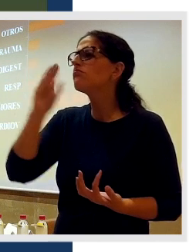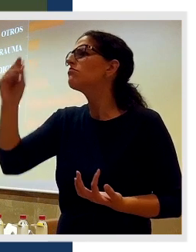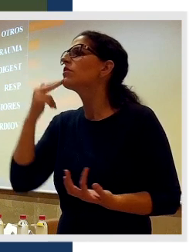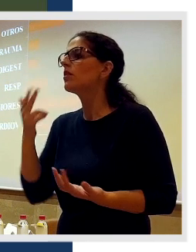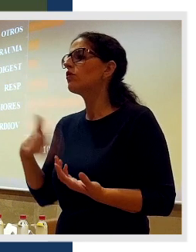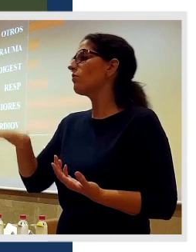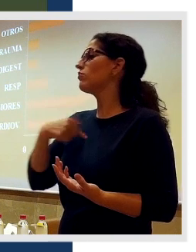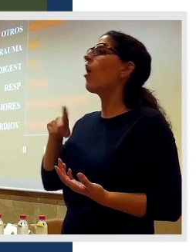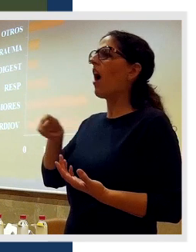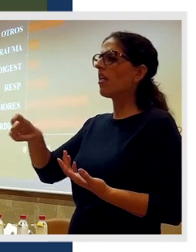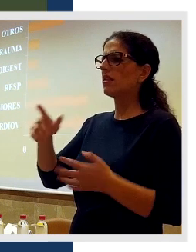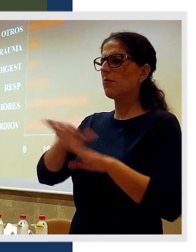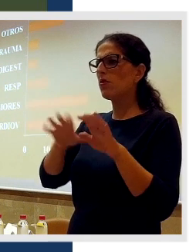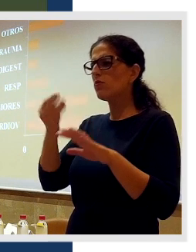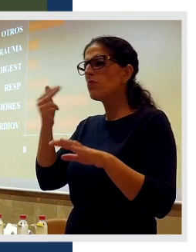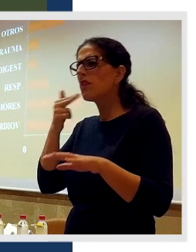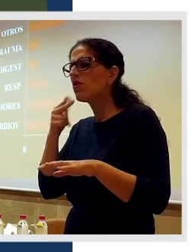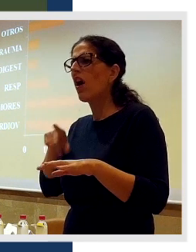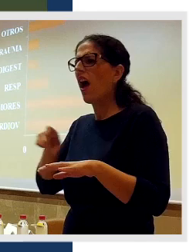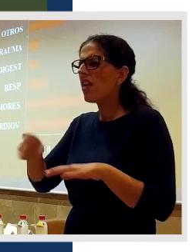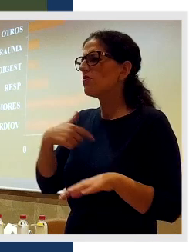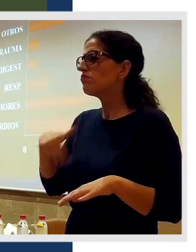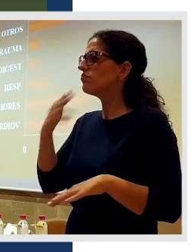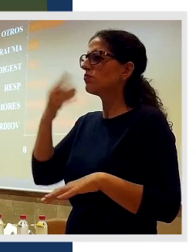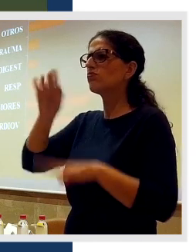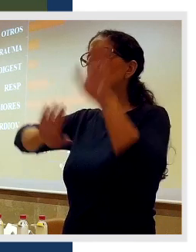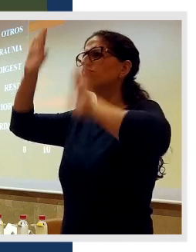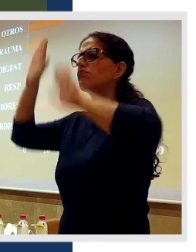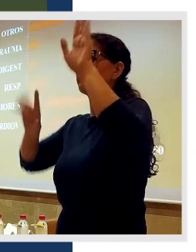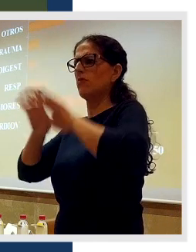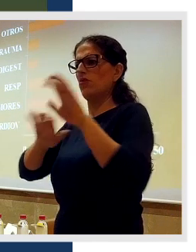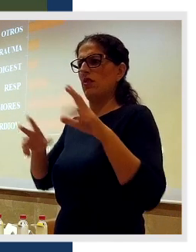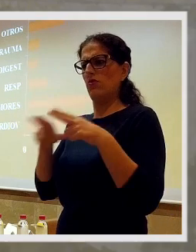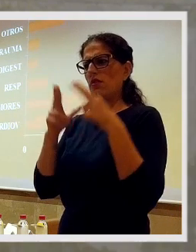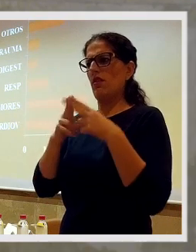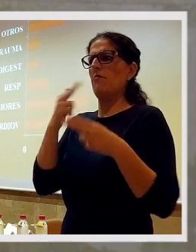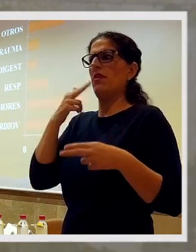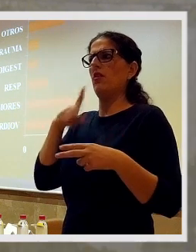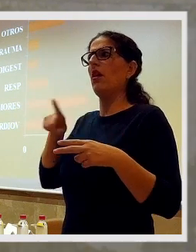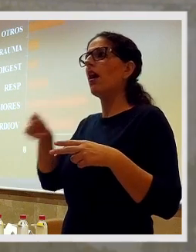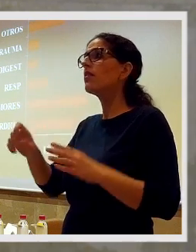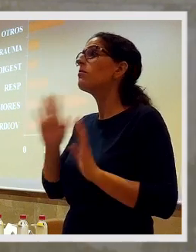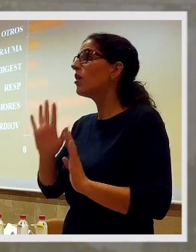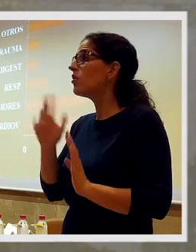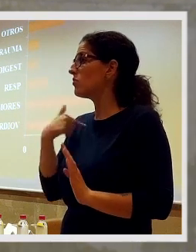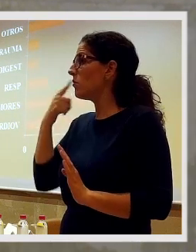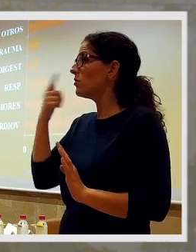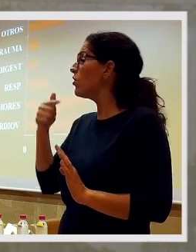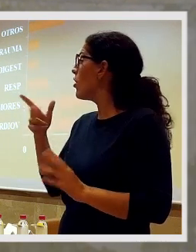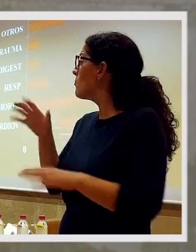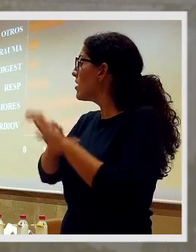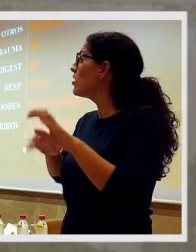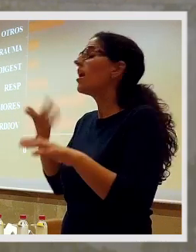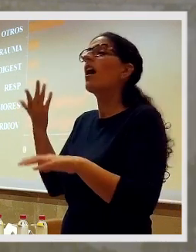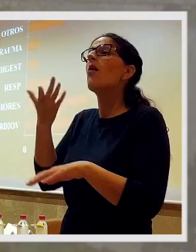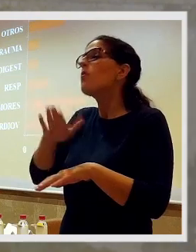cáncer. Siempre se le sigue teniendo un miedo cerval al cáncer. Pues de lo que nos morimos y enfermamos hoy día no es